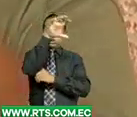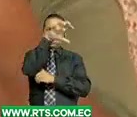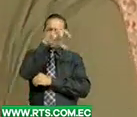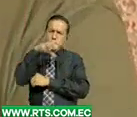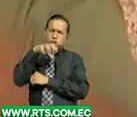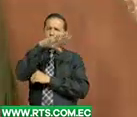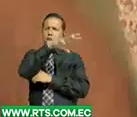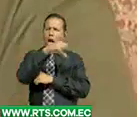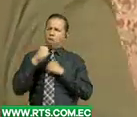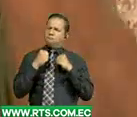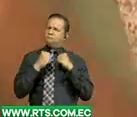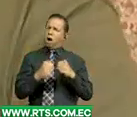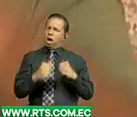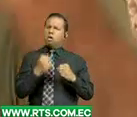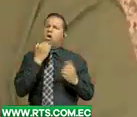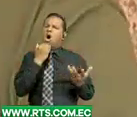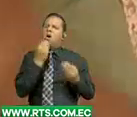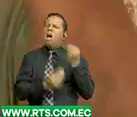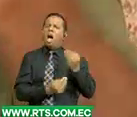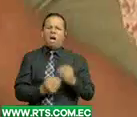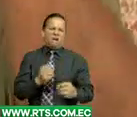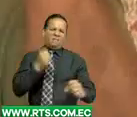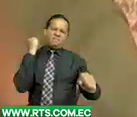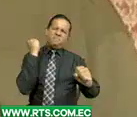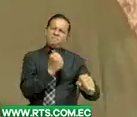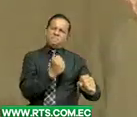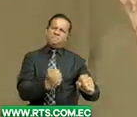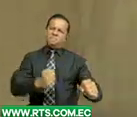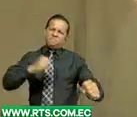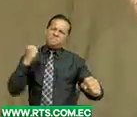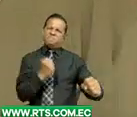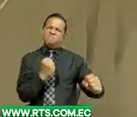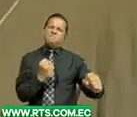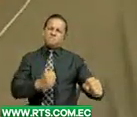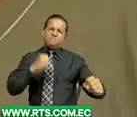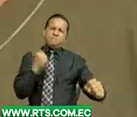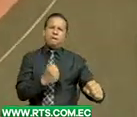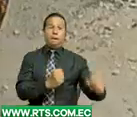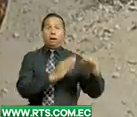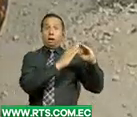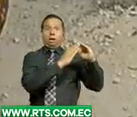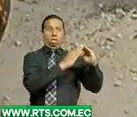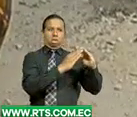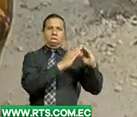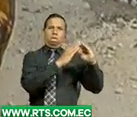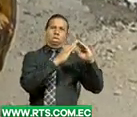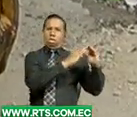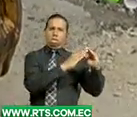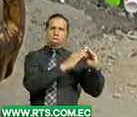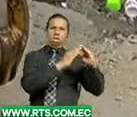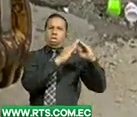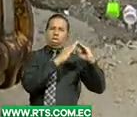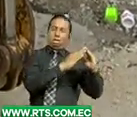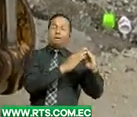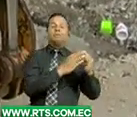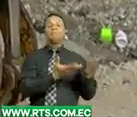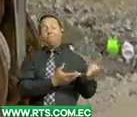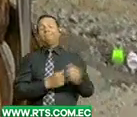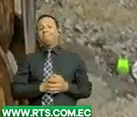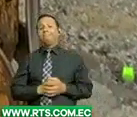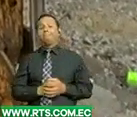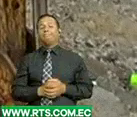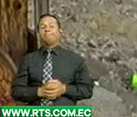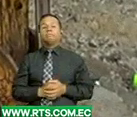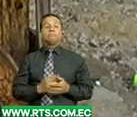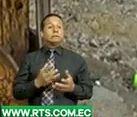que ellos hacen es picar, picar, picar, y eso tiembla todita la casa. La maquinaria pesada fue trasladada al centro de